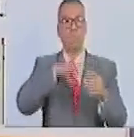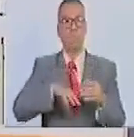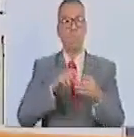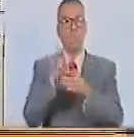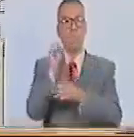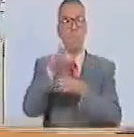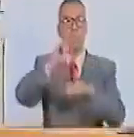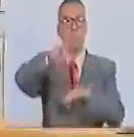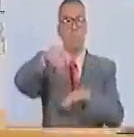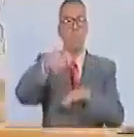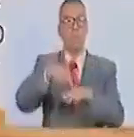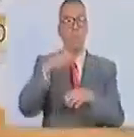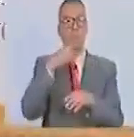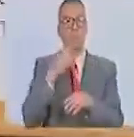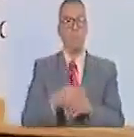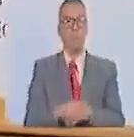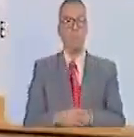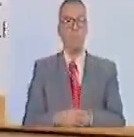Asamblea Nacional.